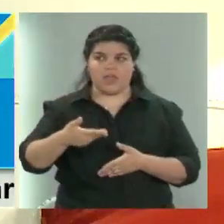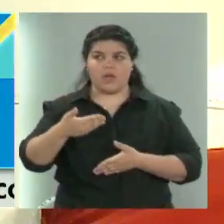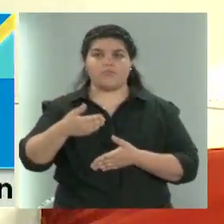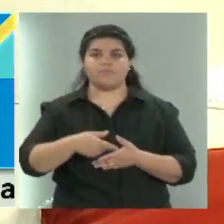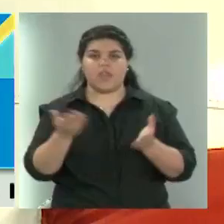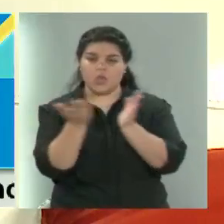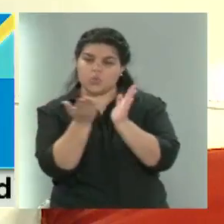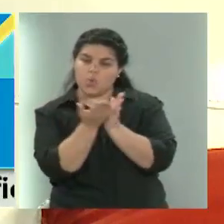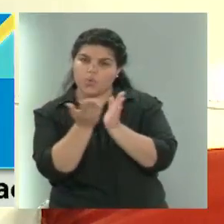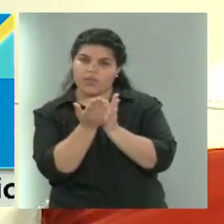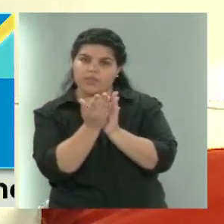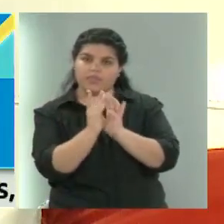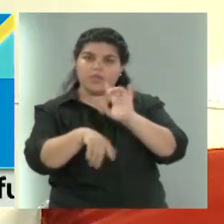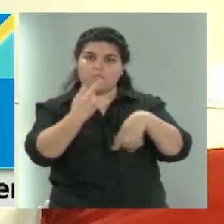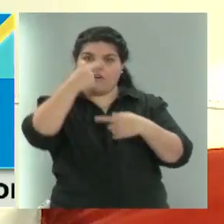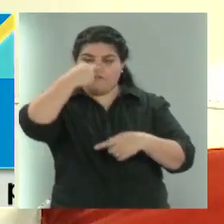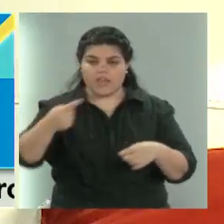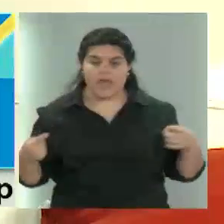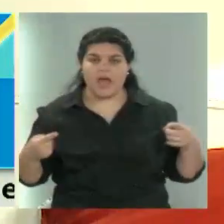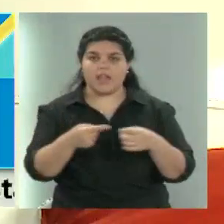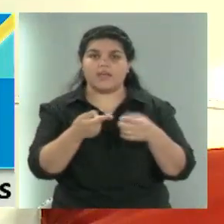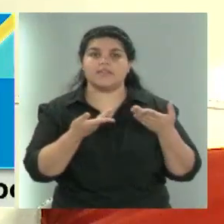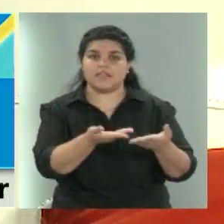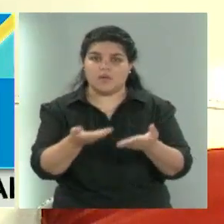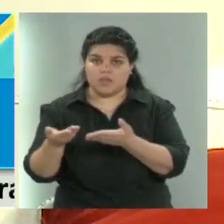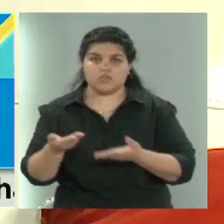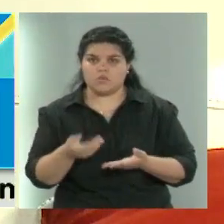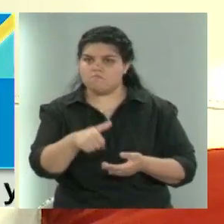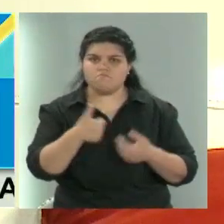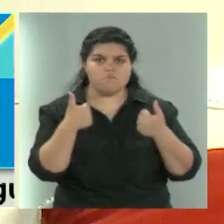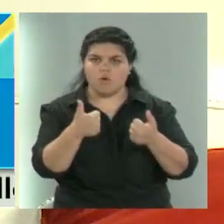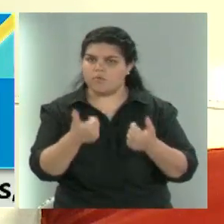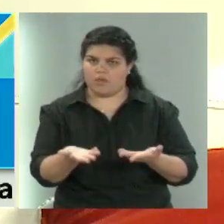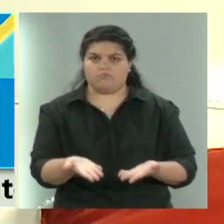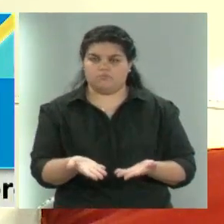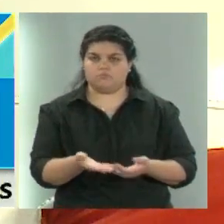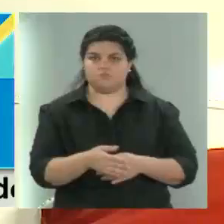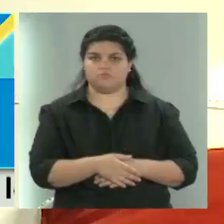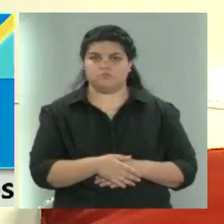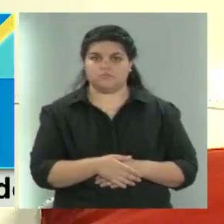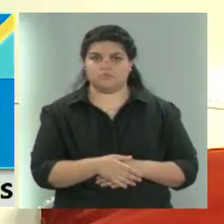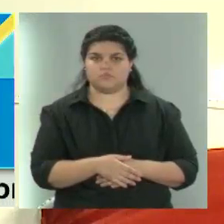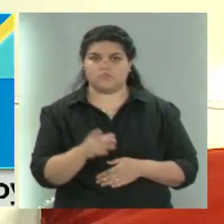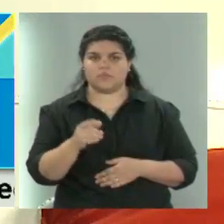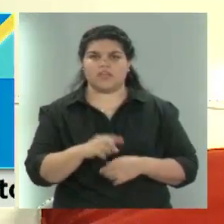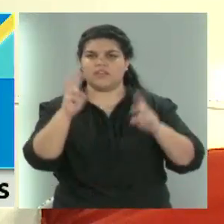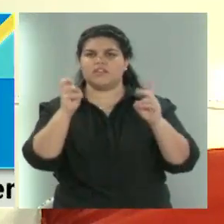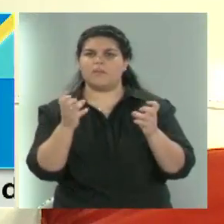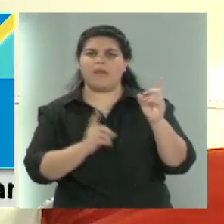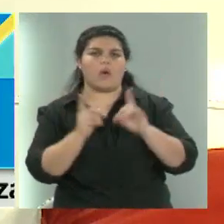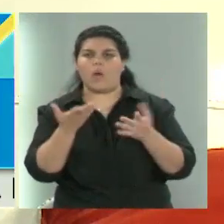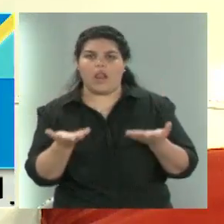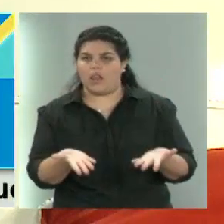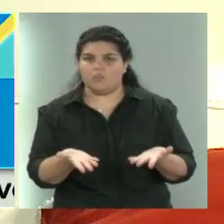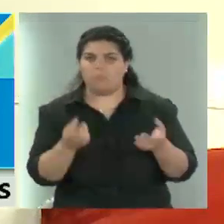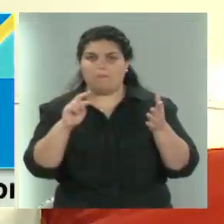¿no? Una metodología muy buena. ¿Cuál es el tema? Que dicen, bueno, a ver, trabajemos en lo que